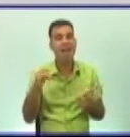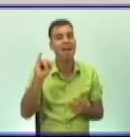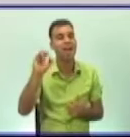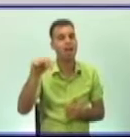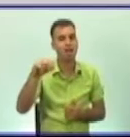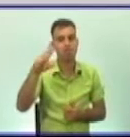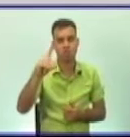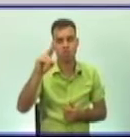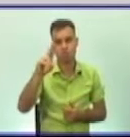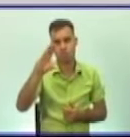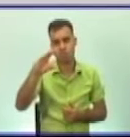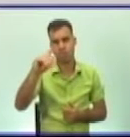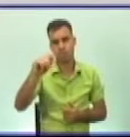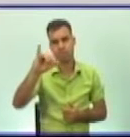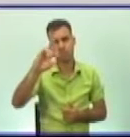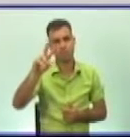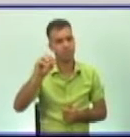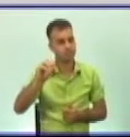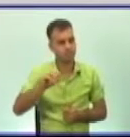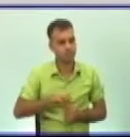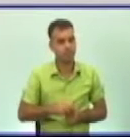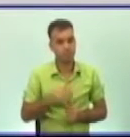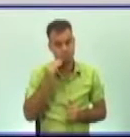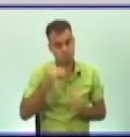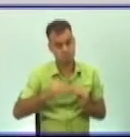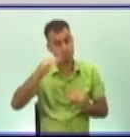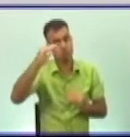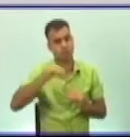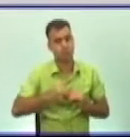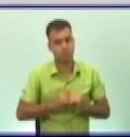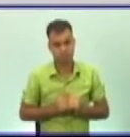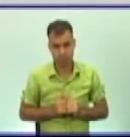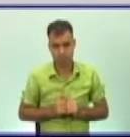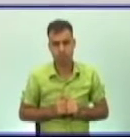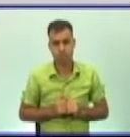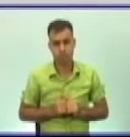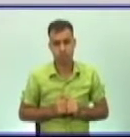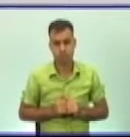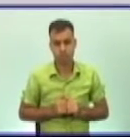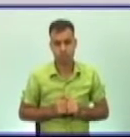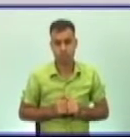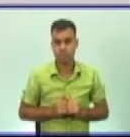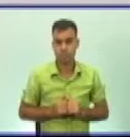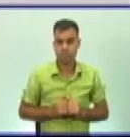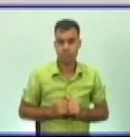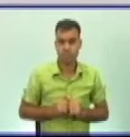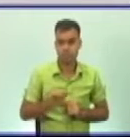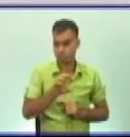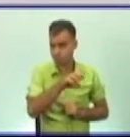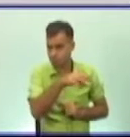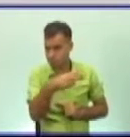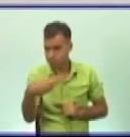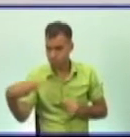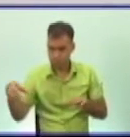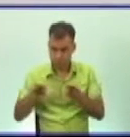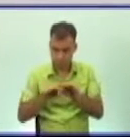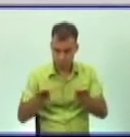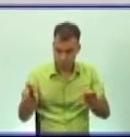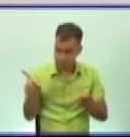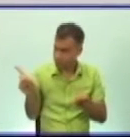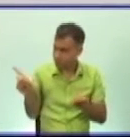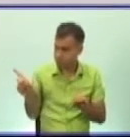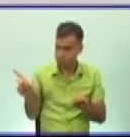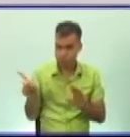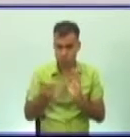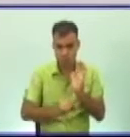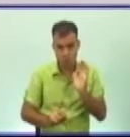inductivo. La reactancia inductiva es mayor. Por tanto, la expresión de la corriente instantánea